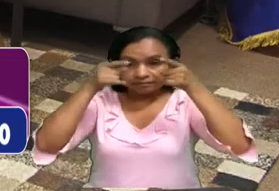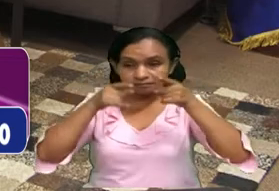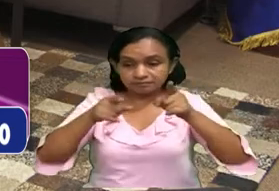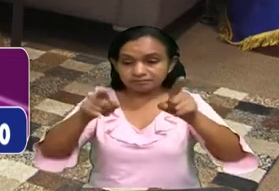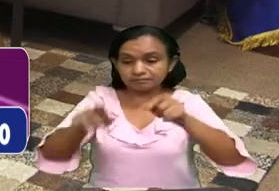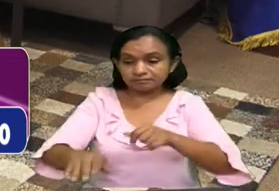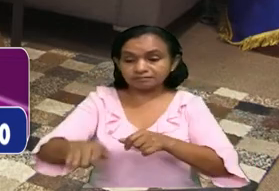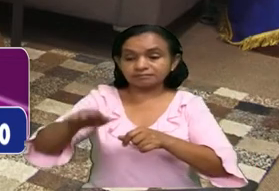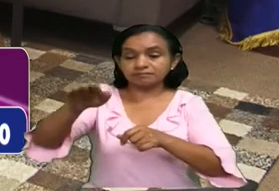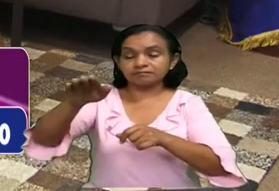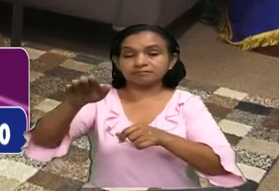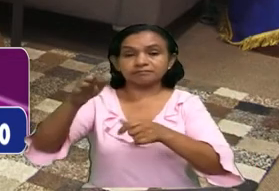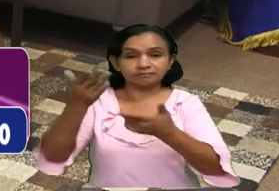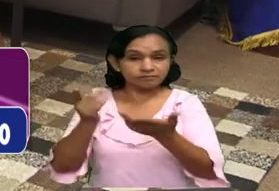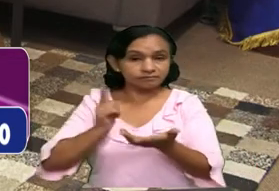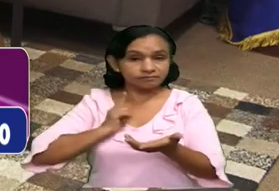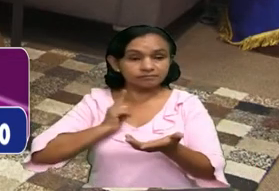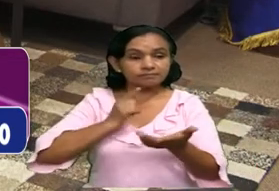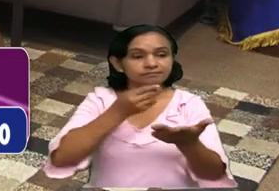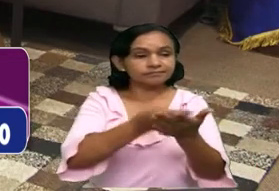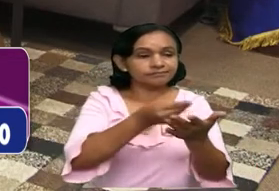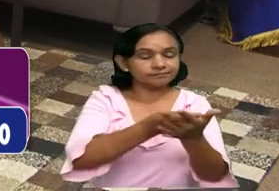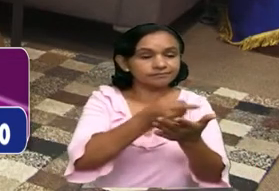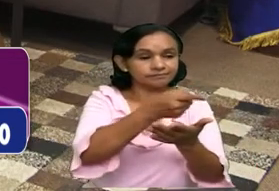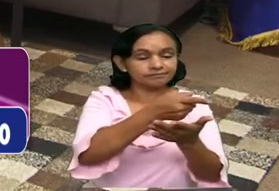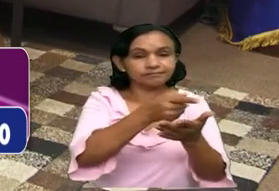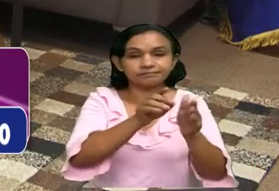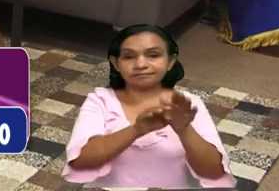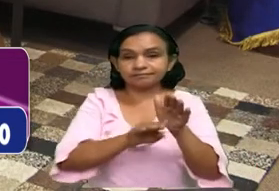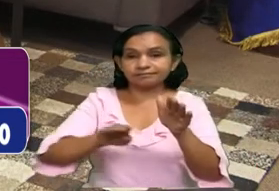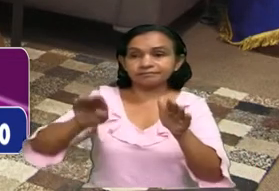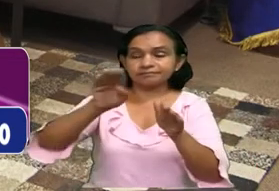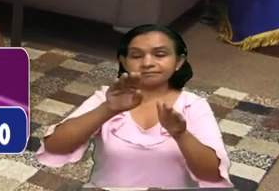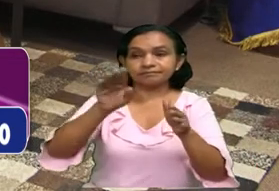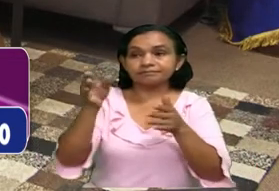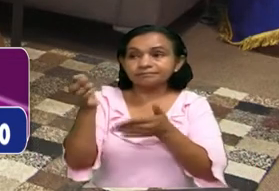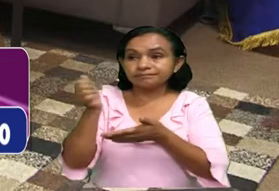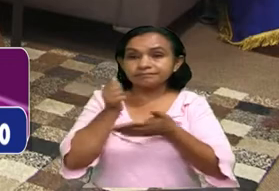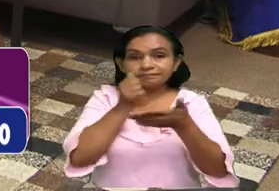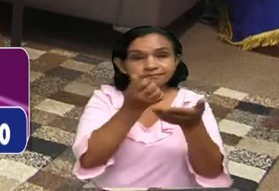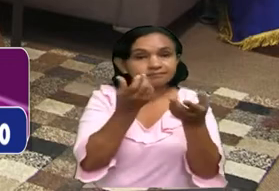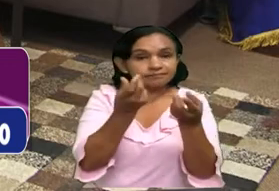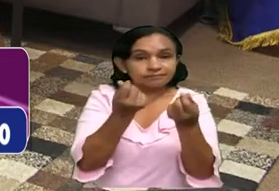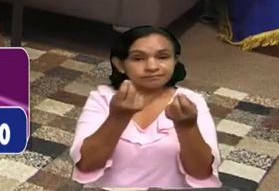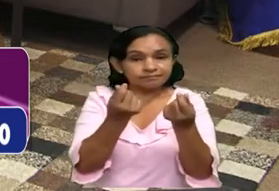el ganadero produce si le compran y lógicamente, claro, invierte, y